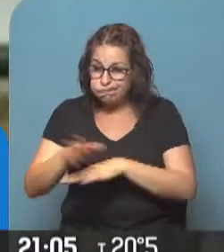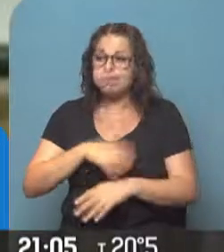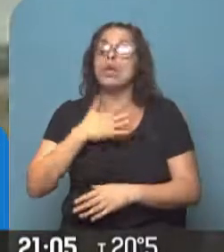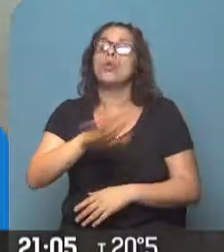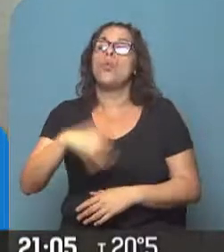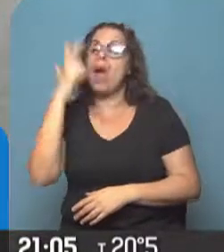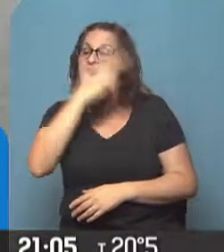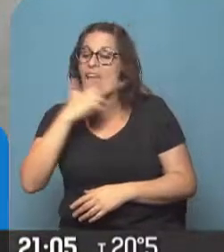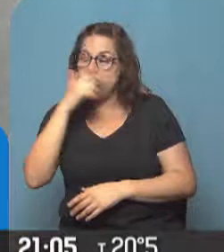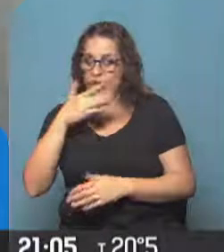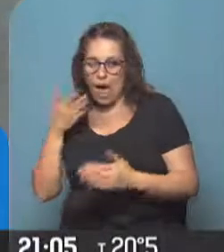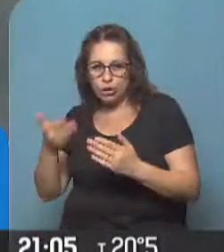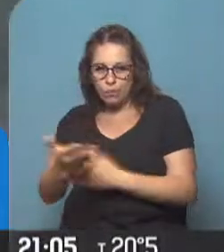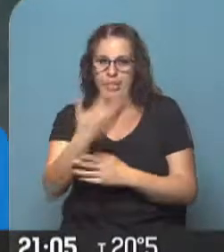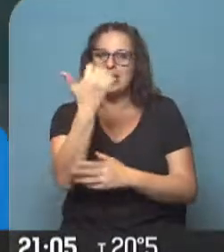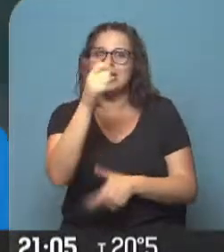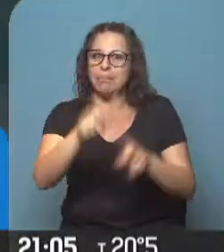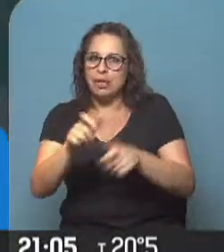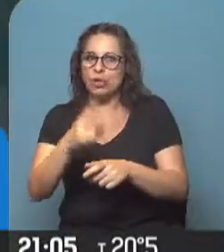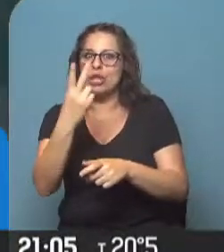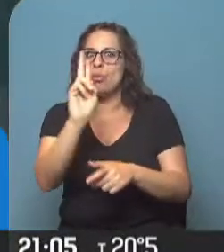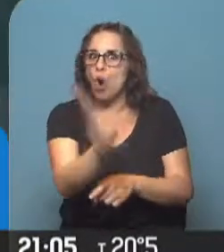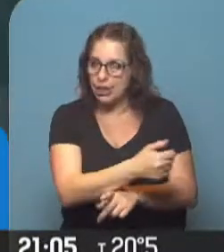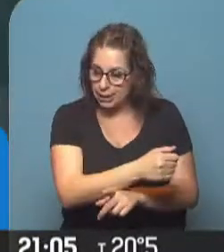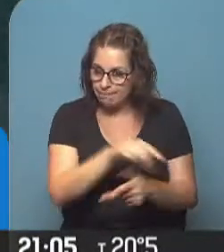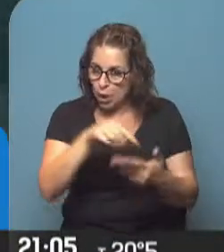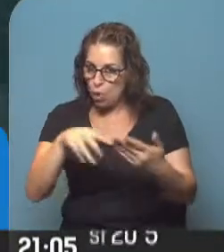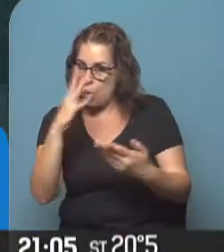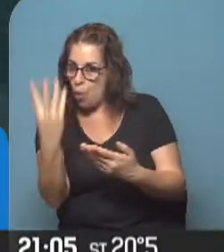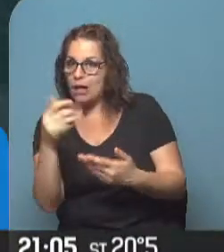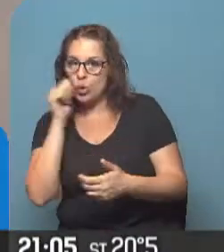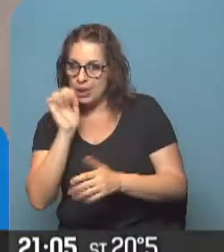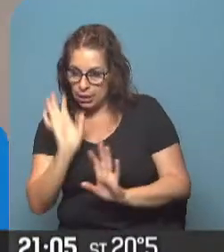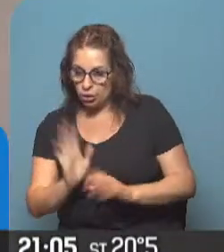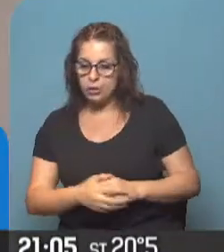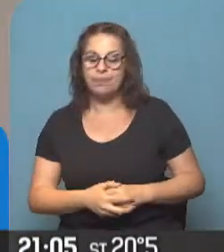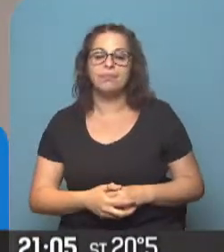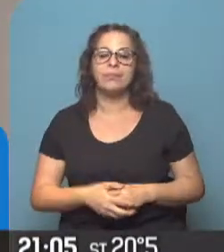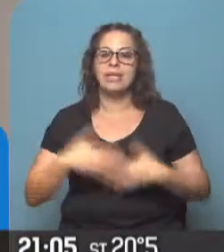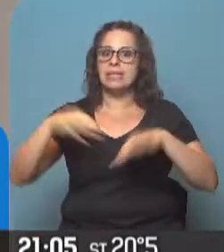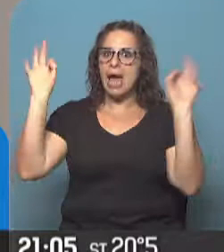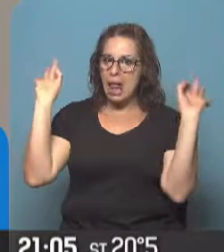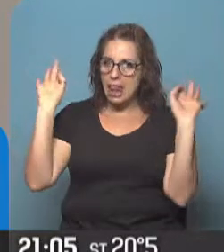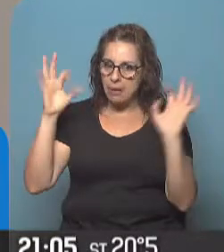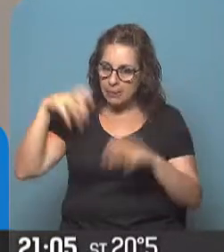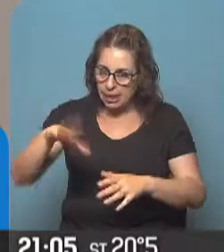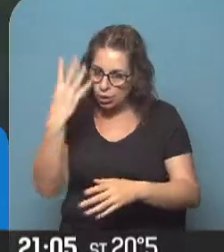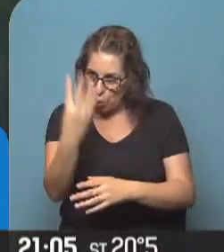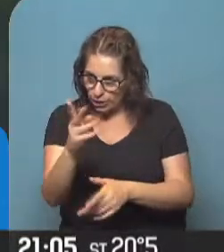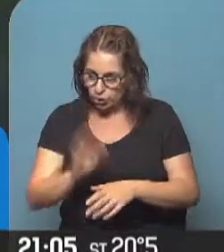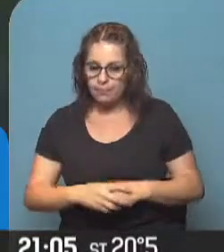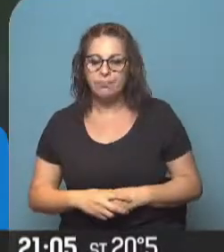Aires, atropelló a 6 jóvenes, matando a 2 de ellos e hiriendo a los otros restantes que milagrosamente salvaron sus